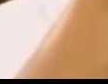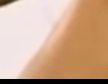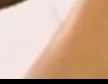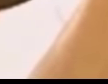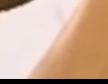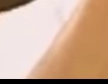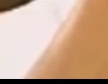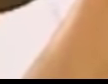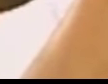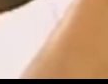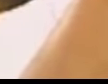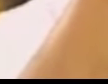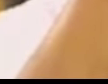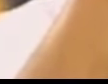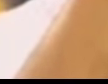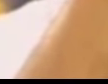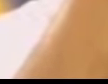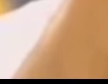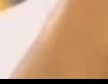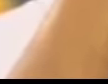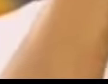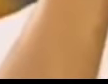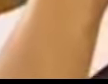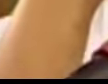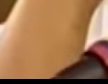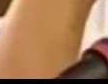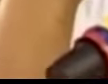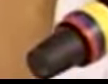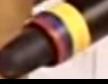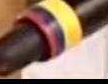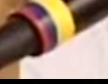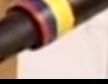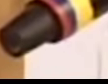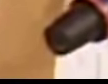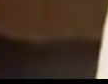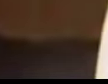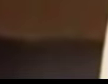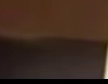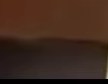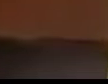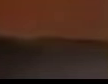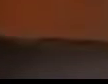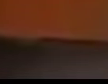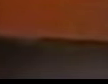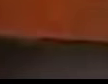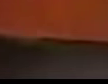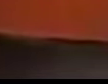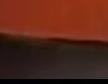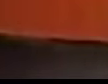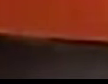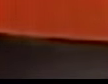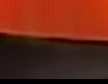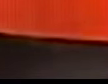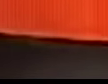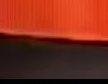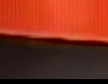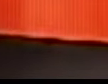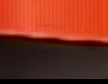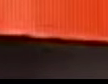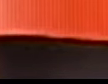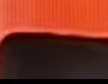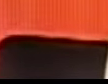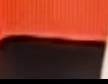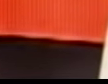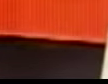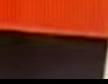es bailar. Taquina cantar y tushuna. Tushuna. Tushuna bailar. Siempre me confunde eso, ok. Sí. Y usted ya lo hace las dos cosas, ¿no? Así canta es. Y baila,